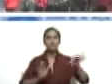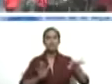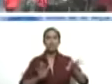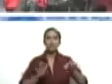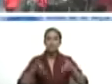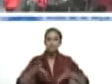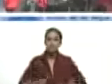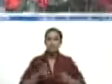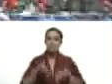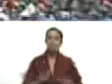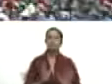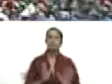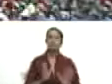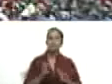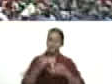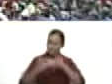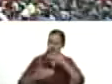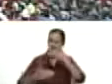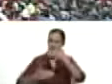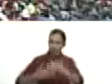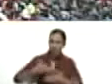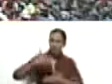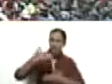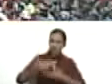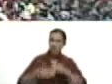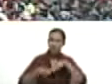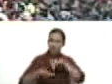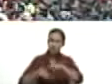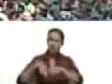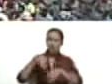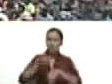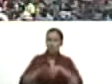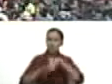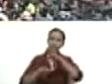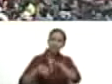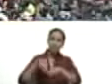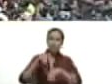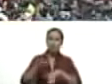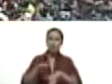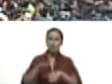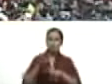Meta por meta, paso por paso, logro por logro.